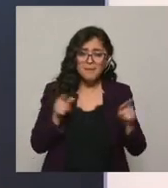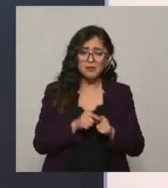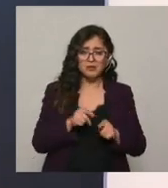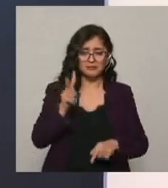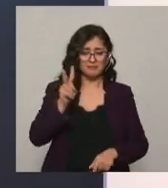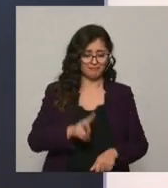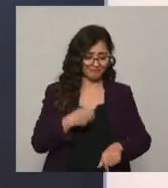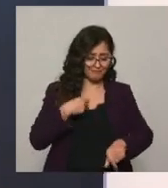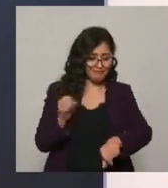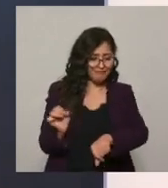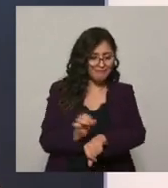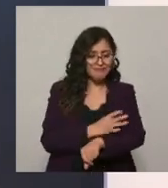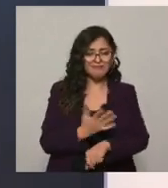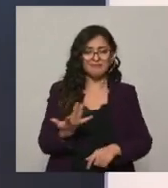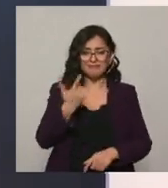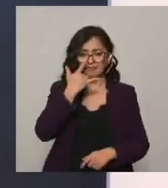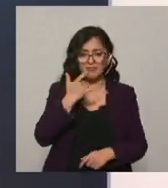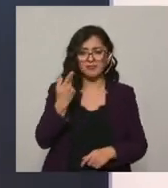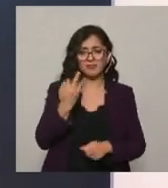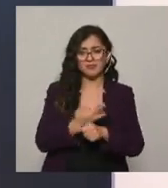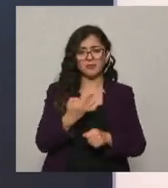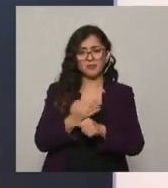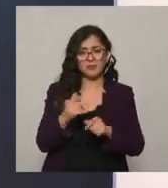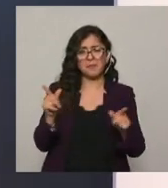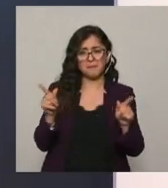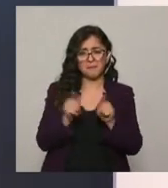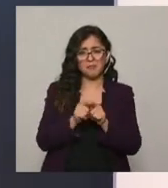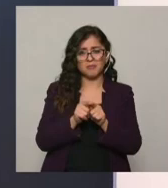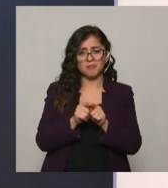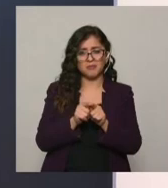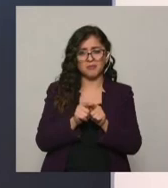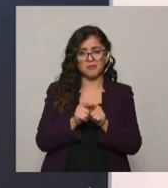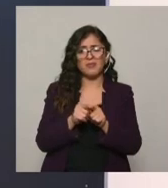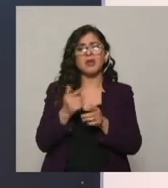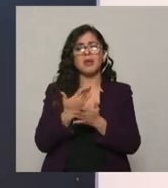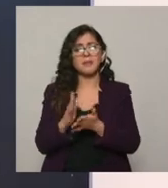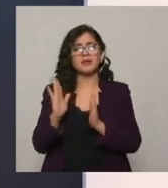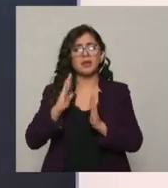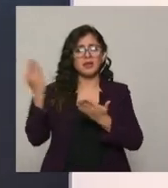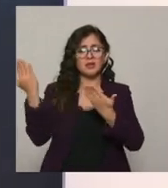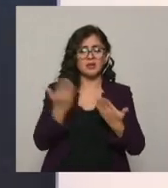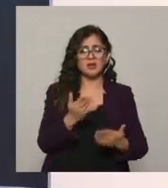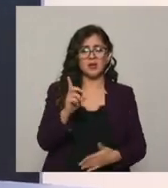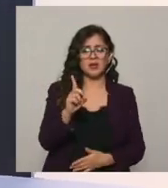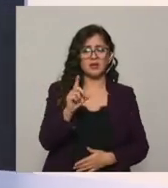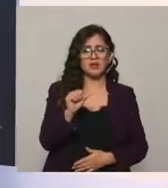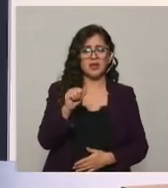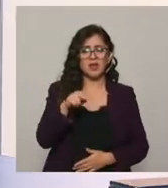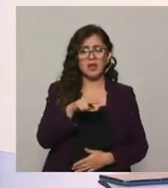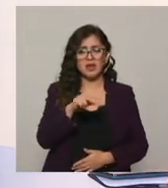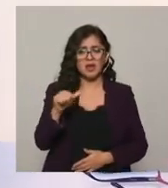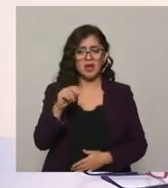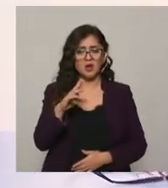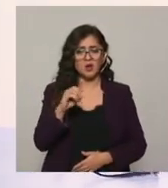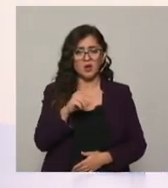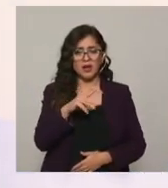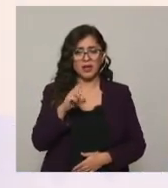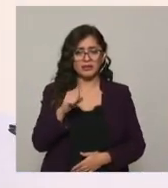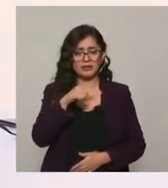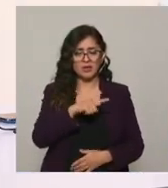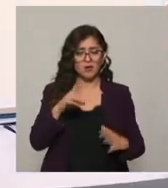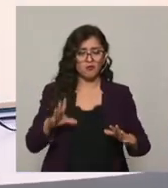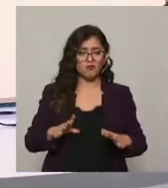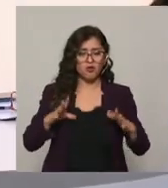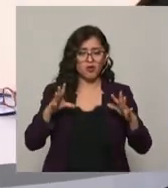me cuentas, sin duda. Vamos a hacer una pausa, ¿te parece? Porque además ya llegó Dana Corres. Dana Corres es la fundadora,